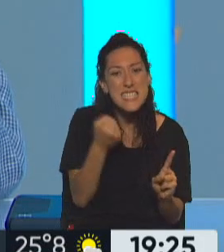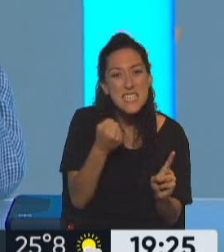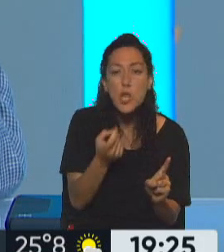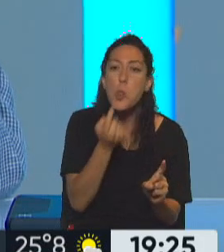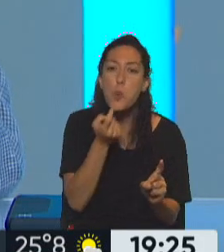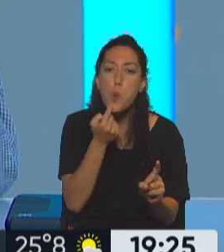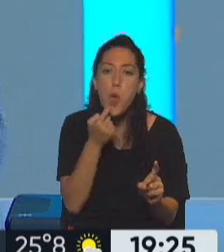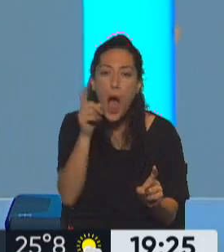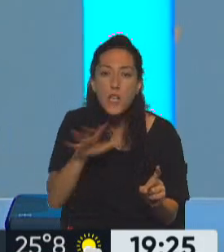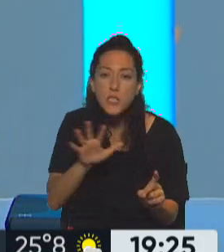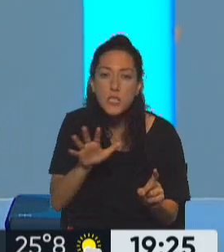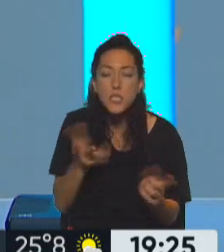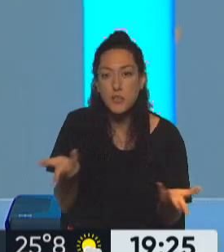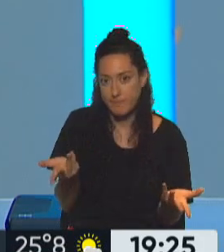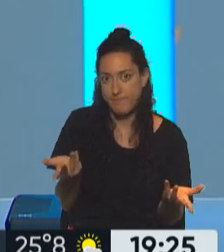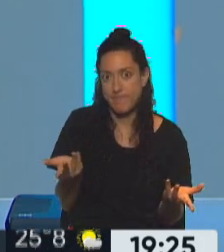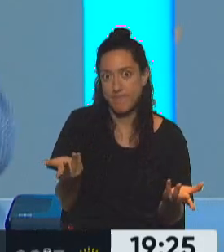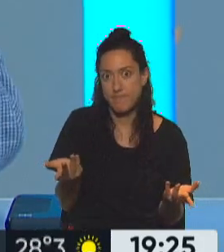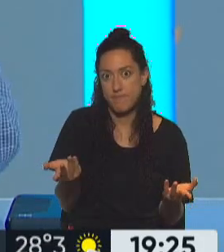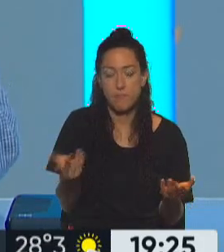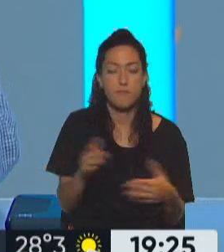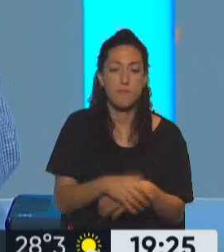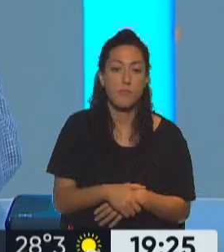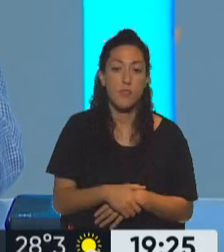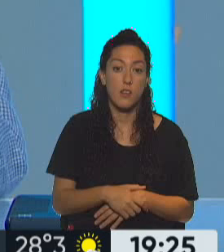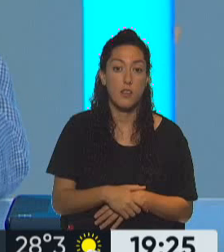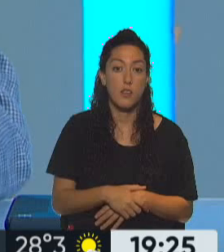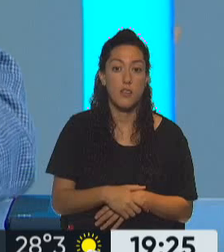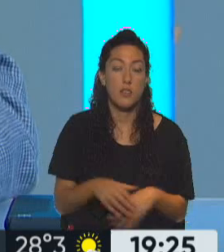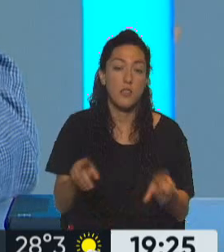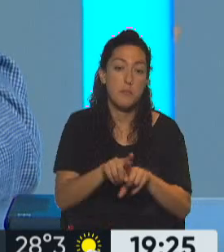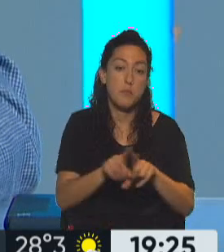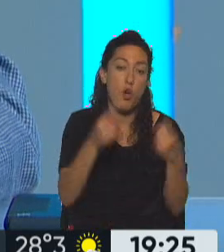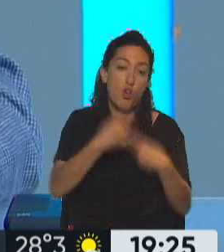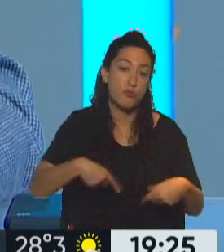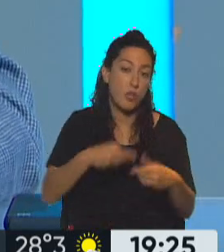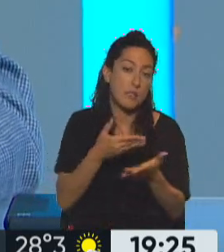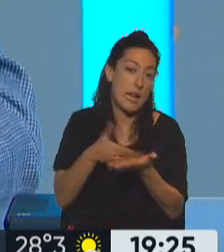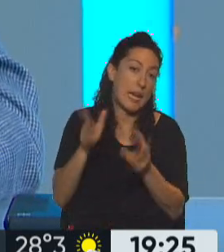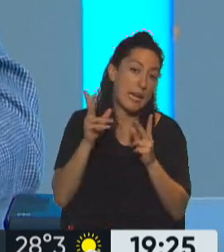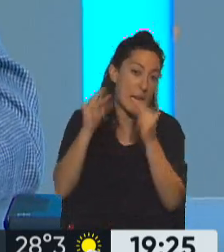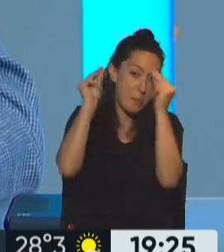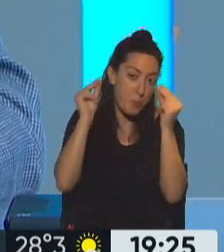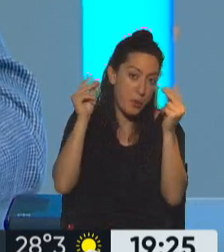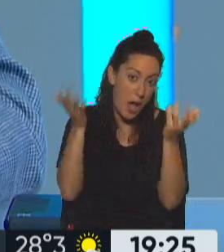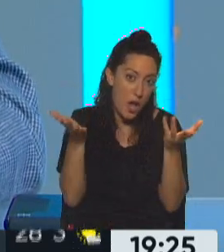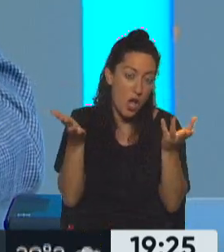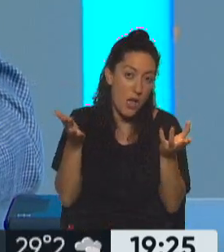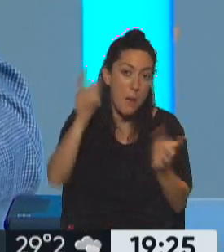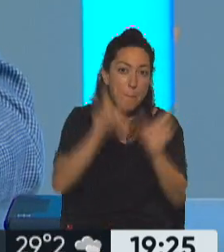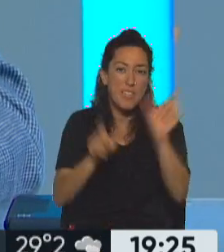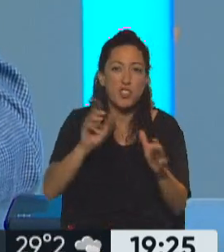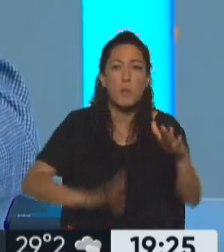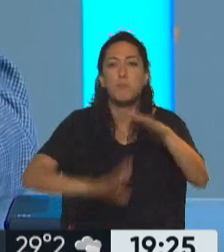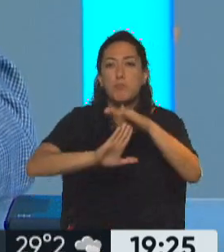sí tal cual Bueno ni hablar de lo que no lo repudiaron no ahí hay dirigente de la posición que